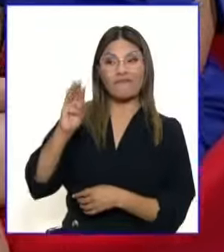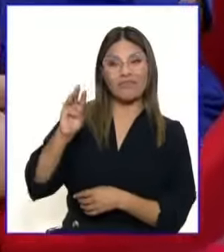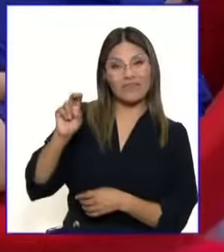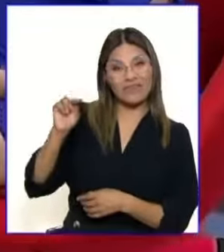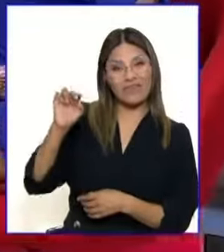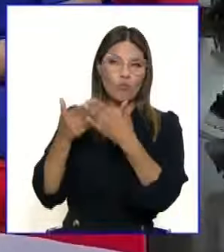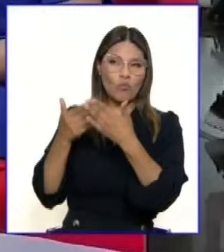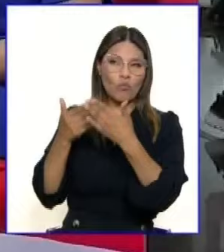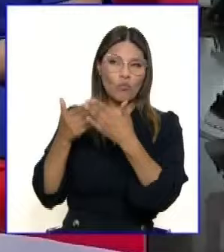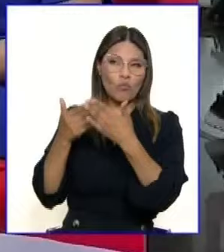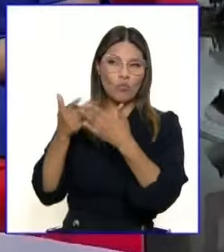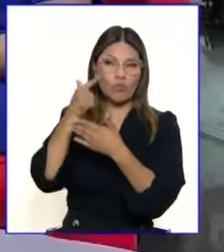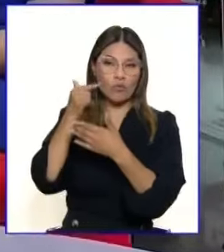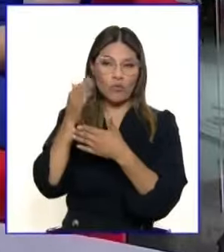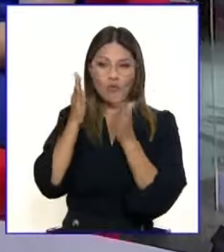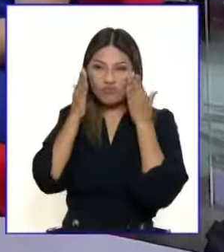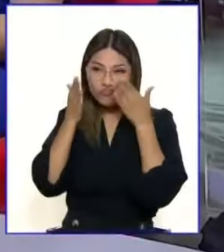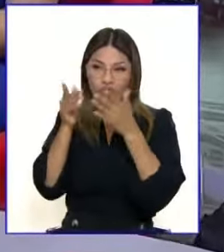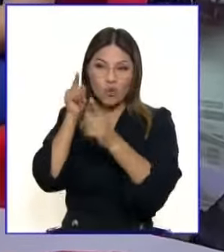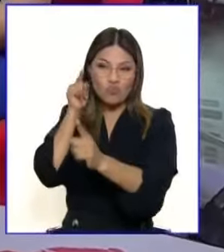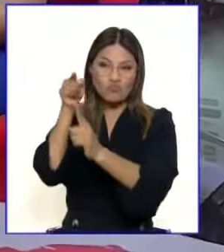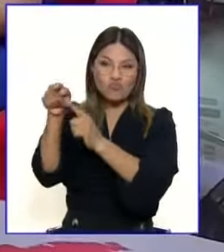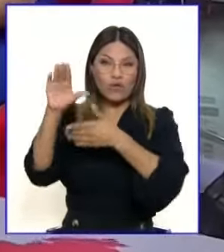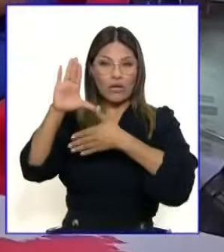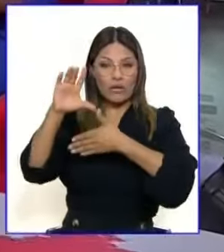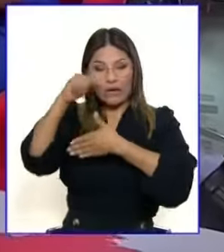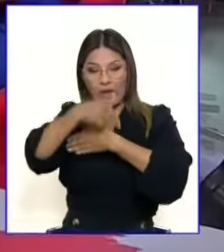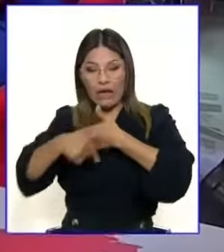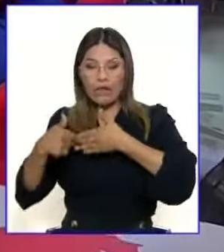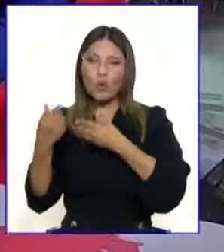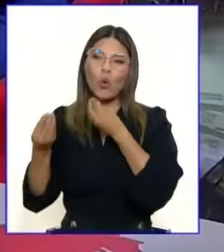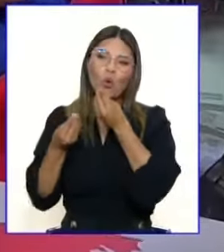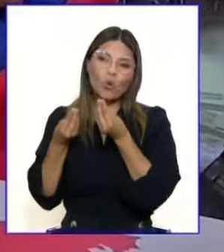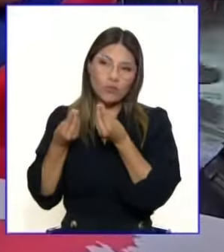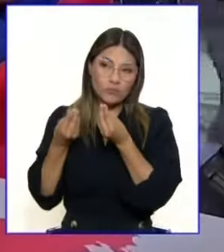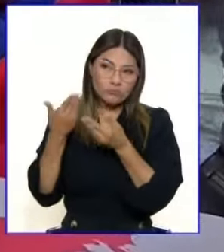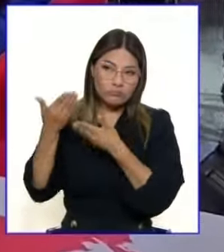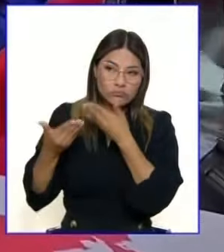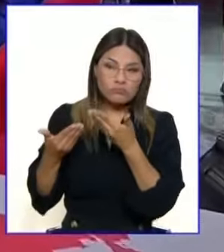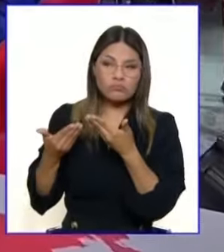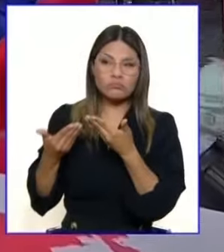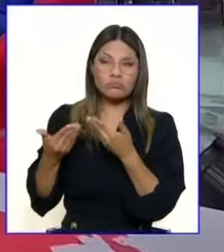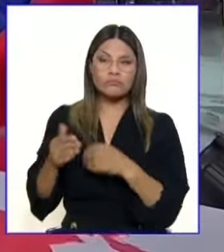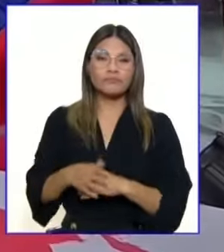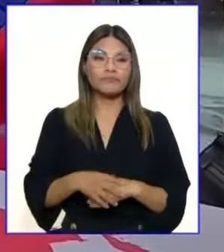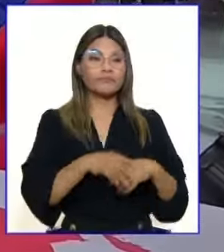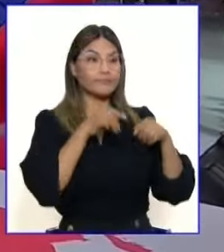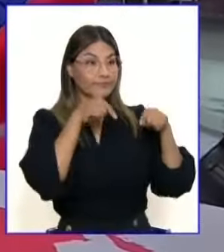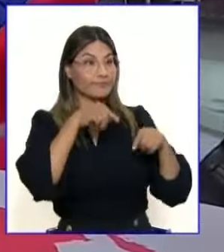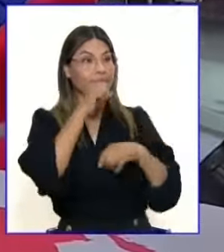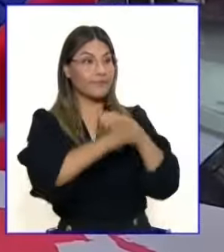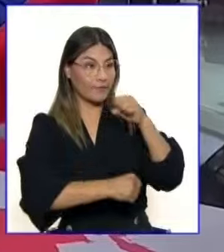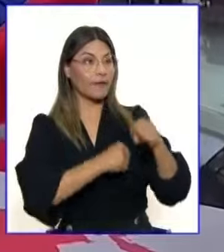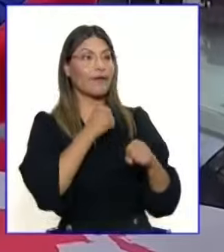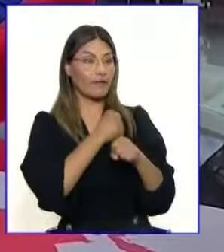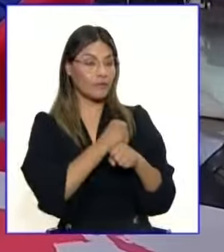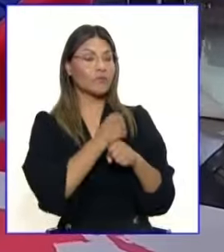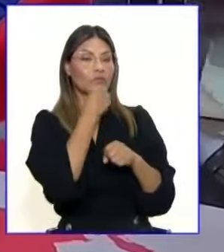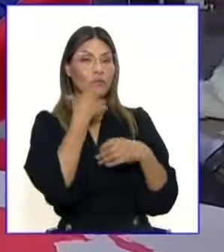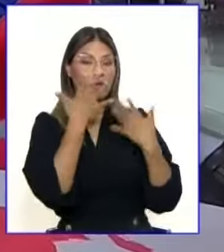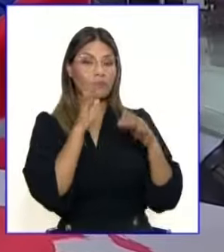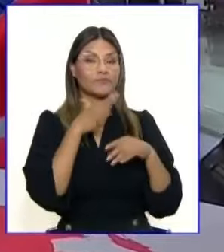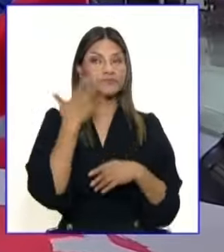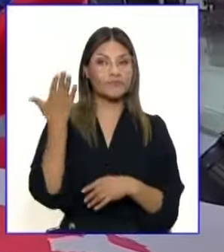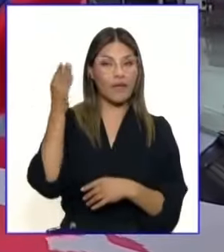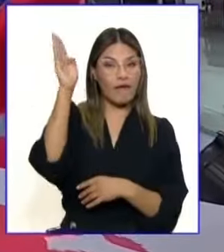y los principales vectores de cooperación de cara a la región? Sí, bueno, este año es un año histórico. ¿Por qué? Porque Perú y